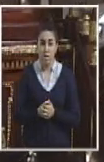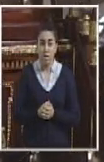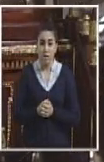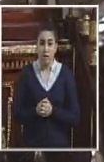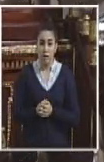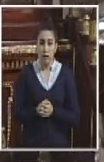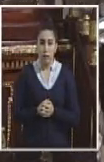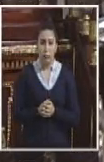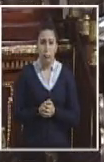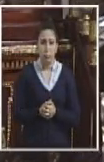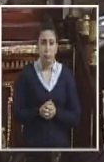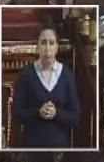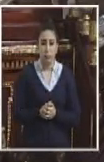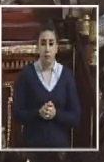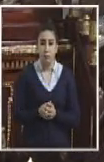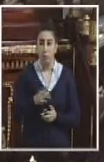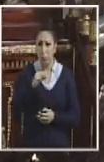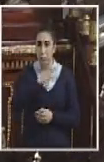a consideración el acta.